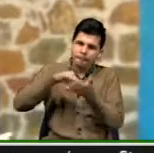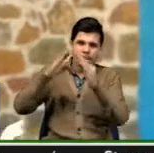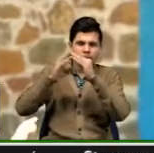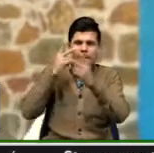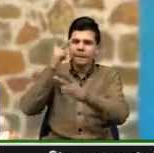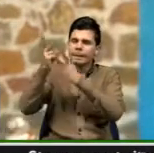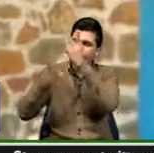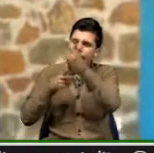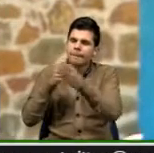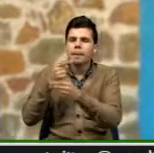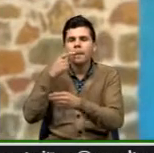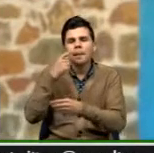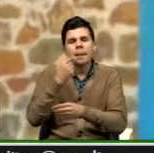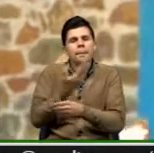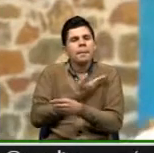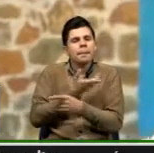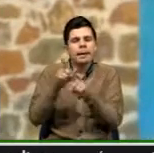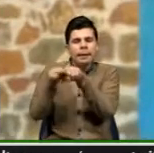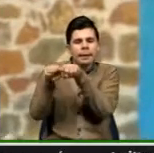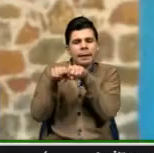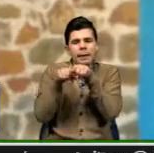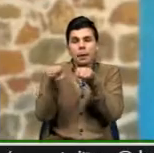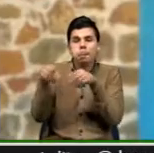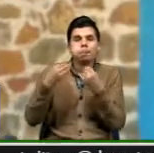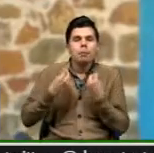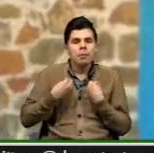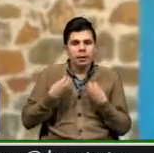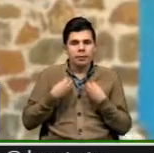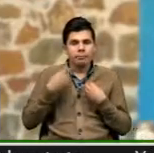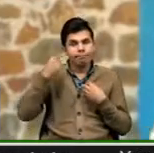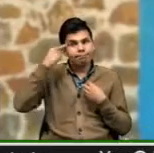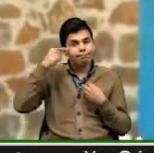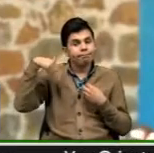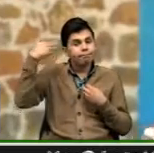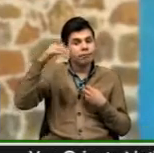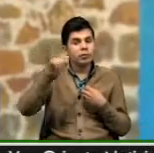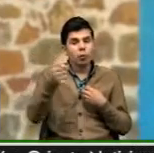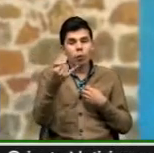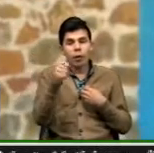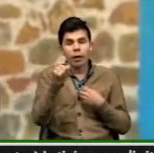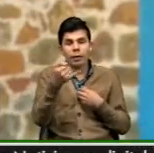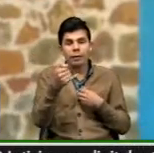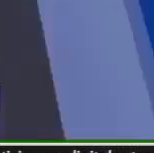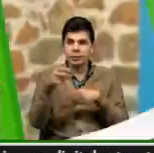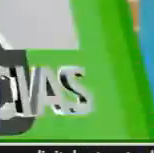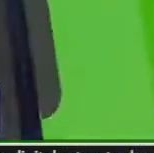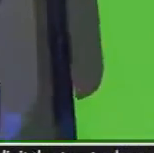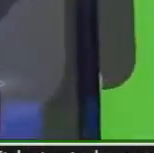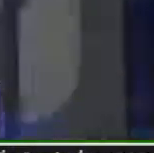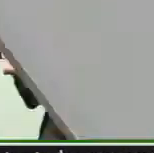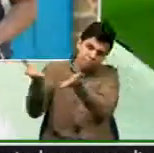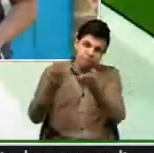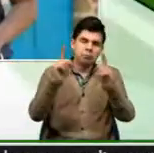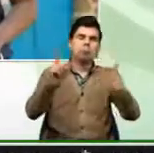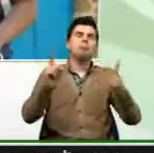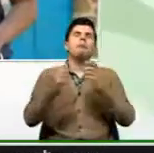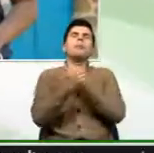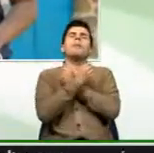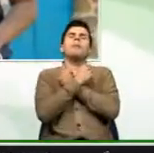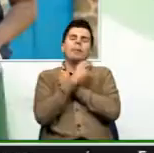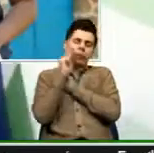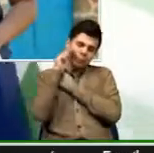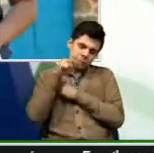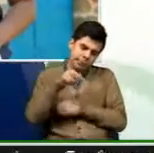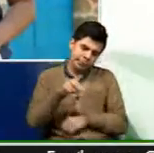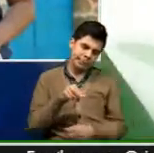en donde habitaba con sus padres y hermanos quienes esperan que el próximo jueves llegue el cuerpo y así puedan ver por última vez el rostro de su ser querido